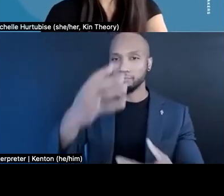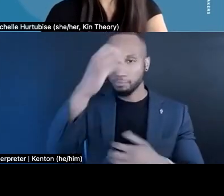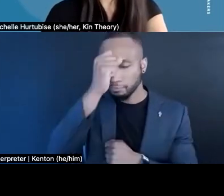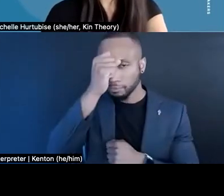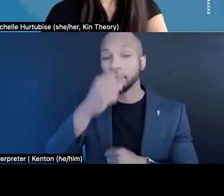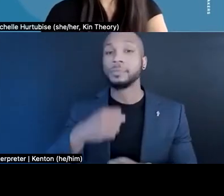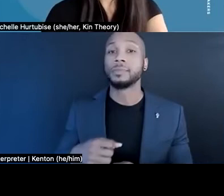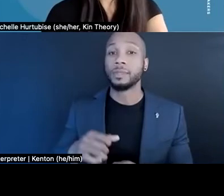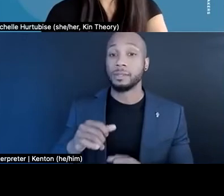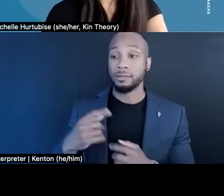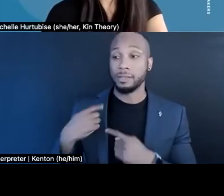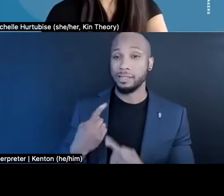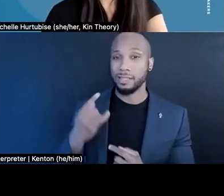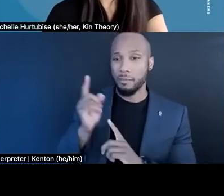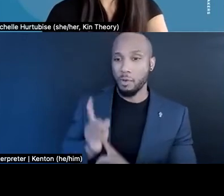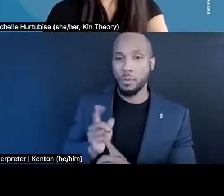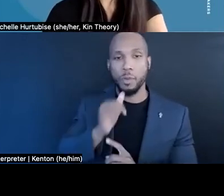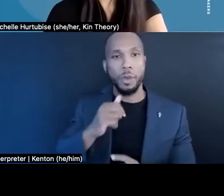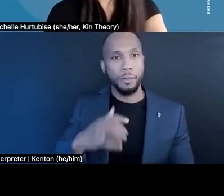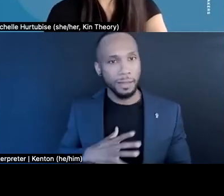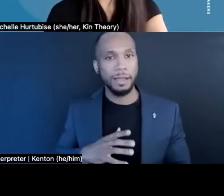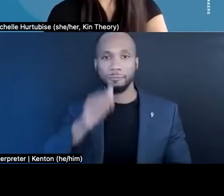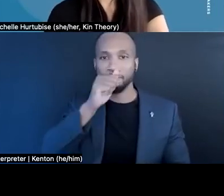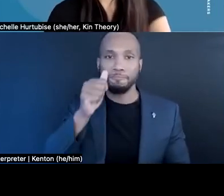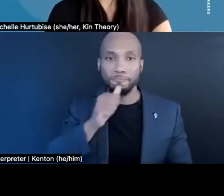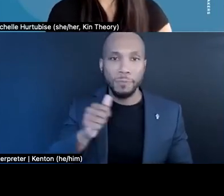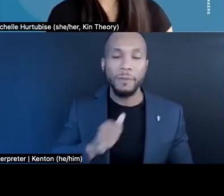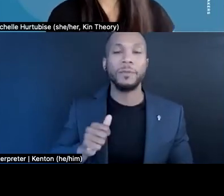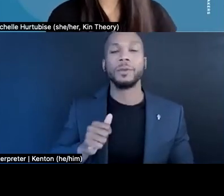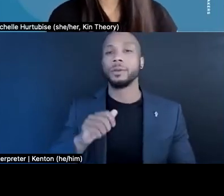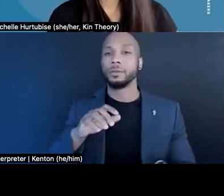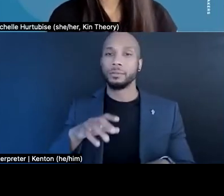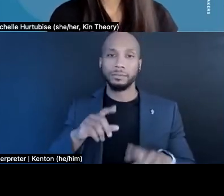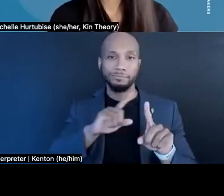momento las mujeres hemos sufrido una serie de violaciones,